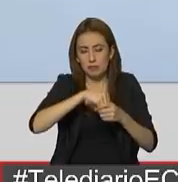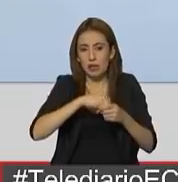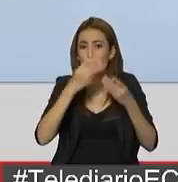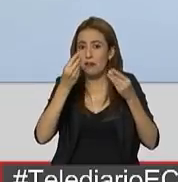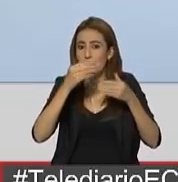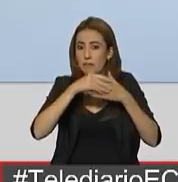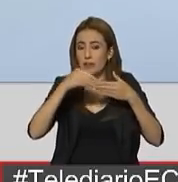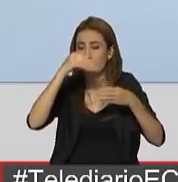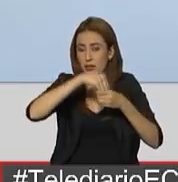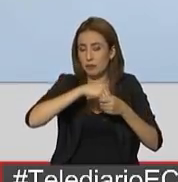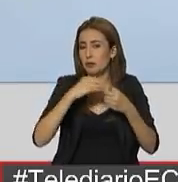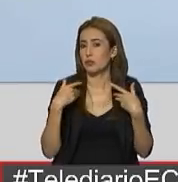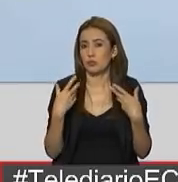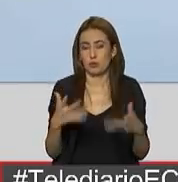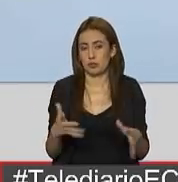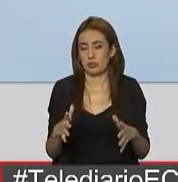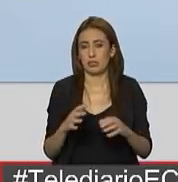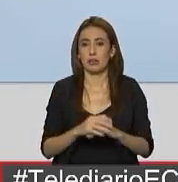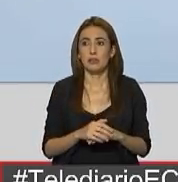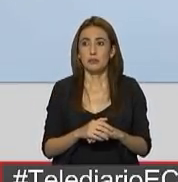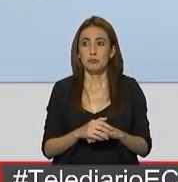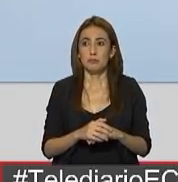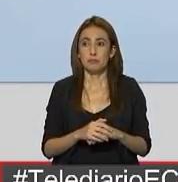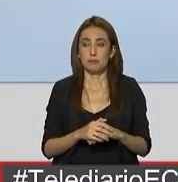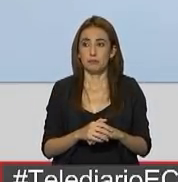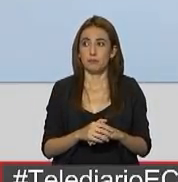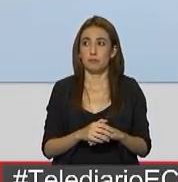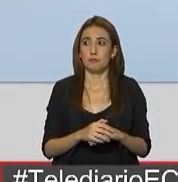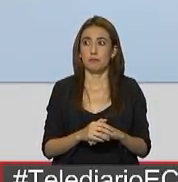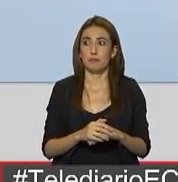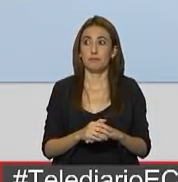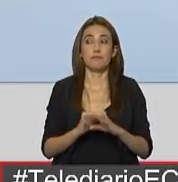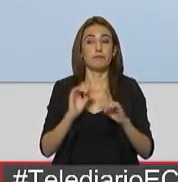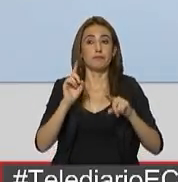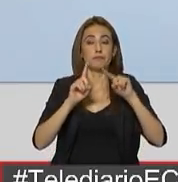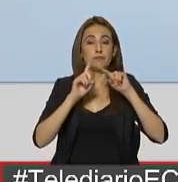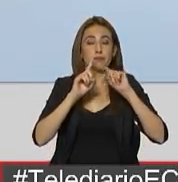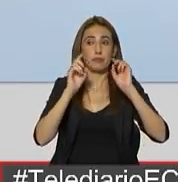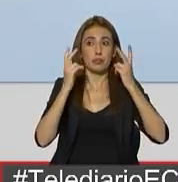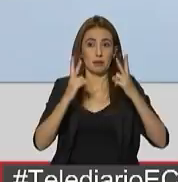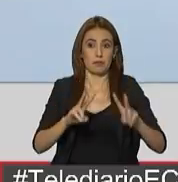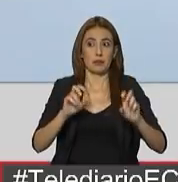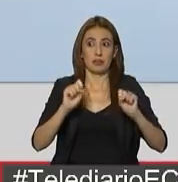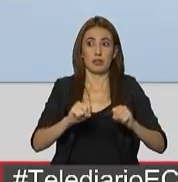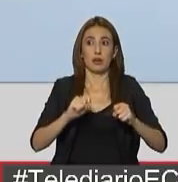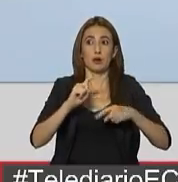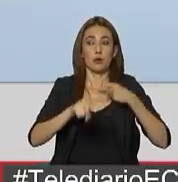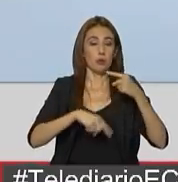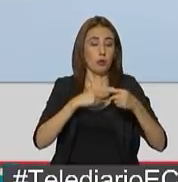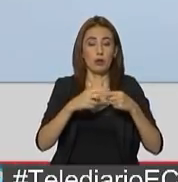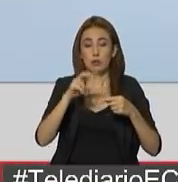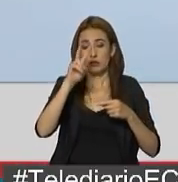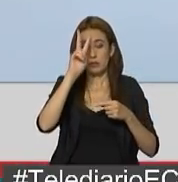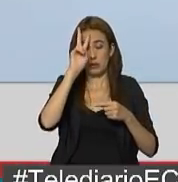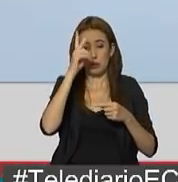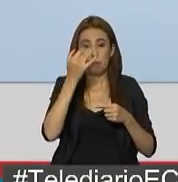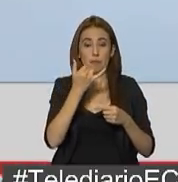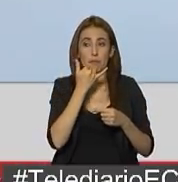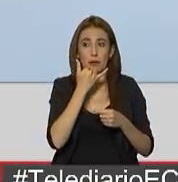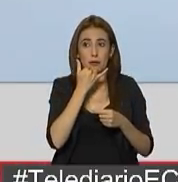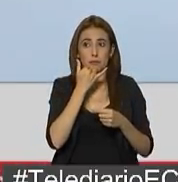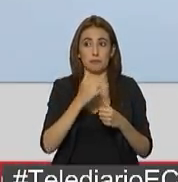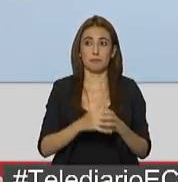primero no se pueden endosar más de $2,000. Claro. Y segundo, estaba mal endosado.